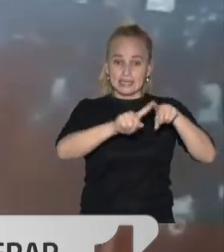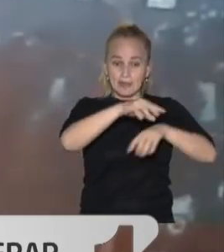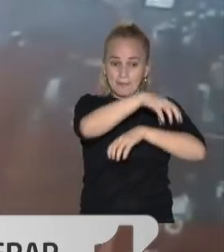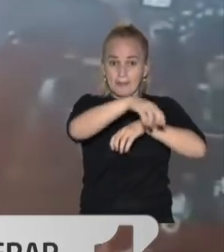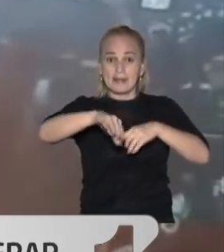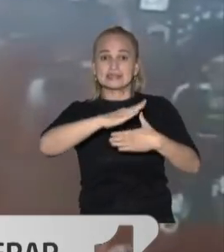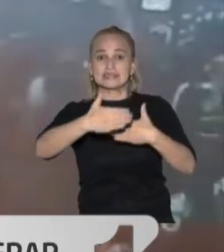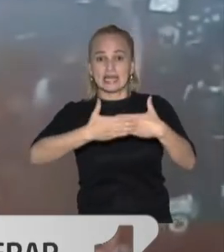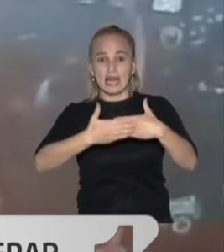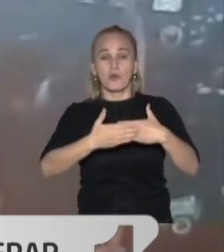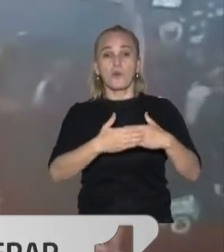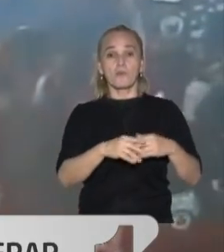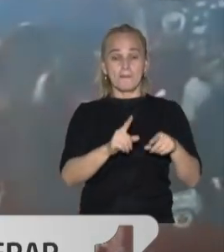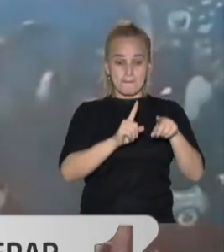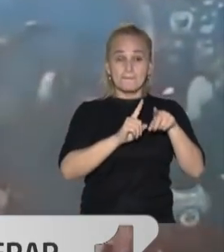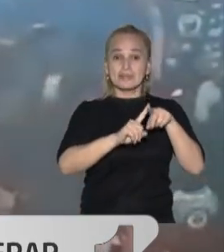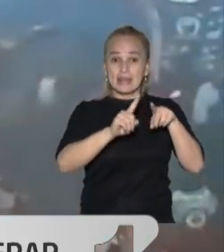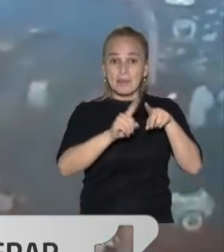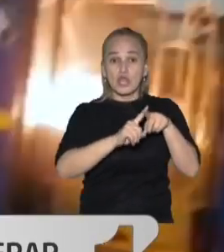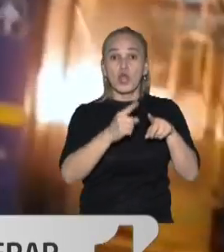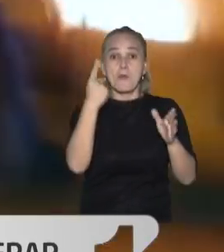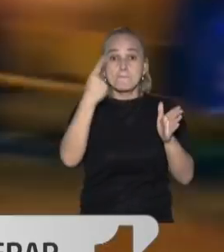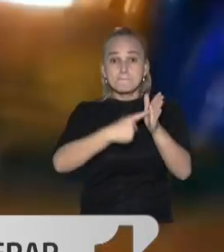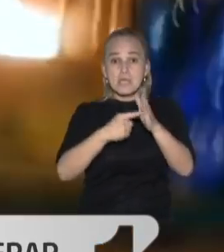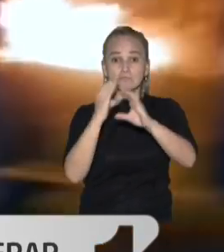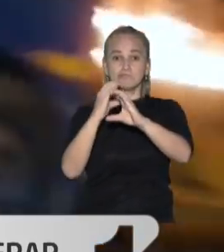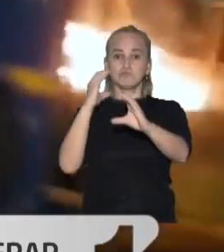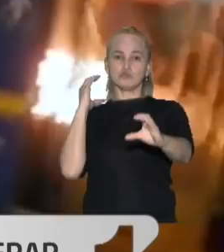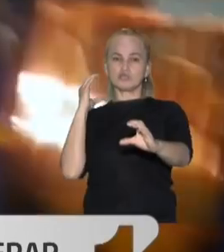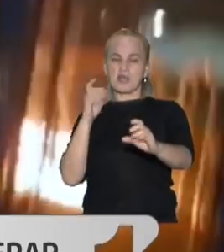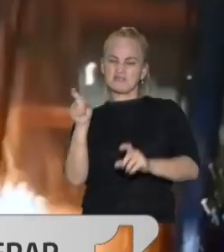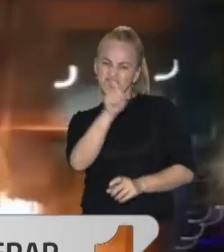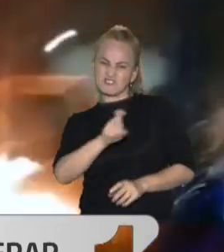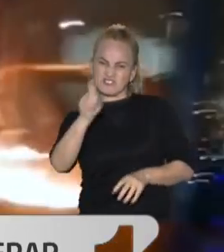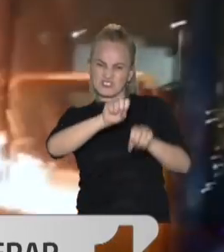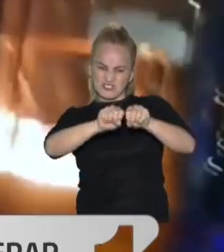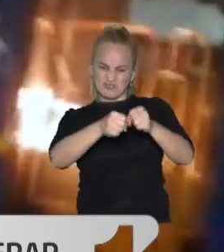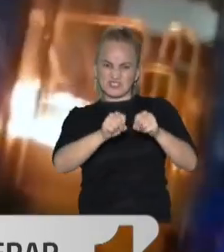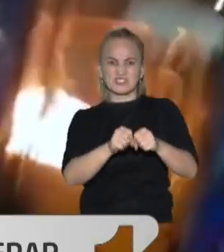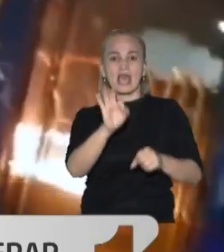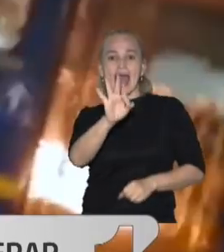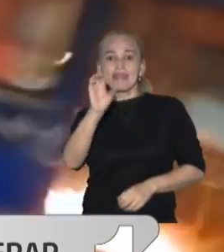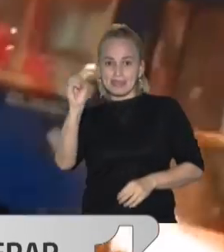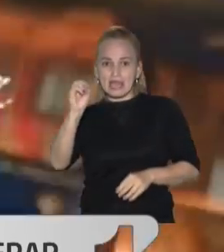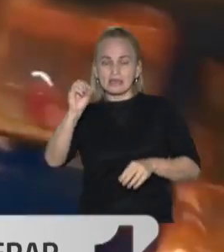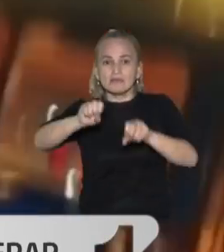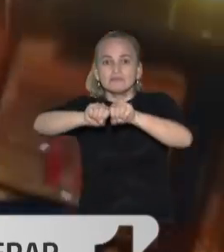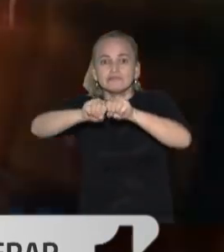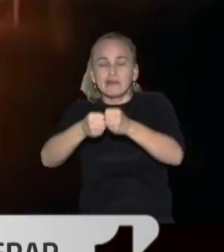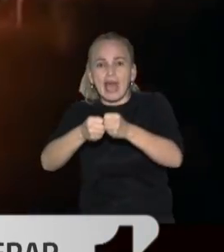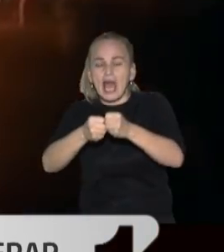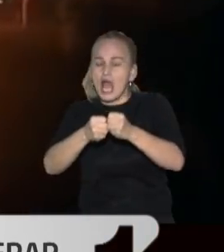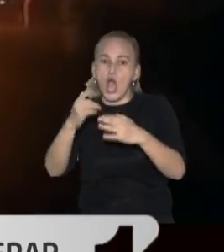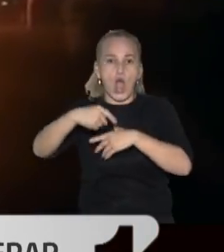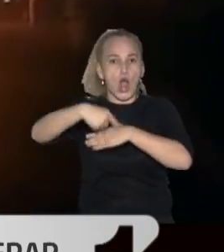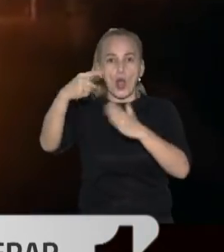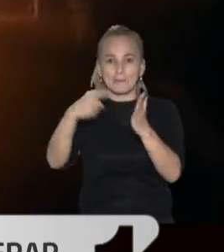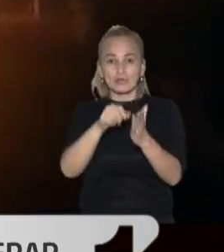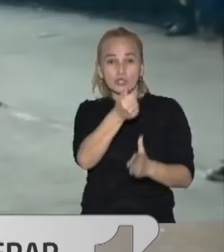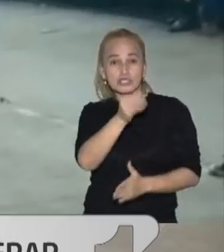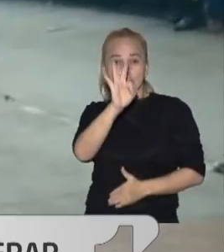operar. Más de 1.000 buses de ambos sistemas han sido vandalizados, de los cuales 30 fueron totalmente destruidos. Más